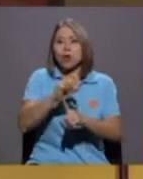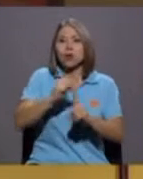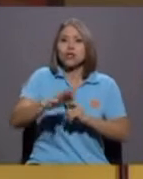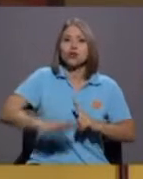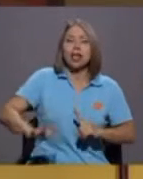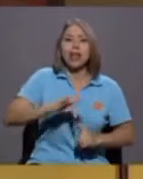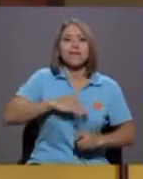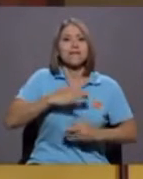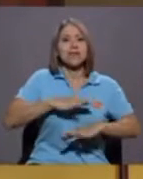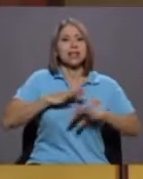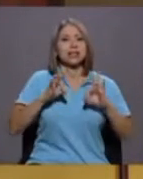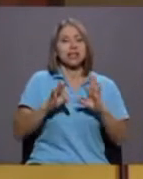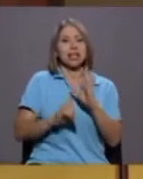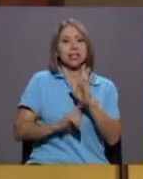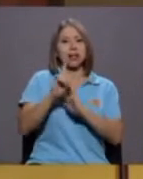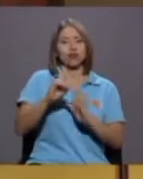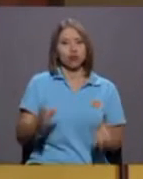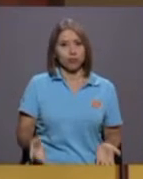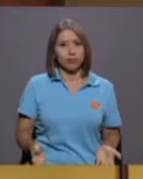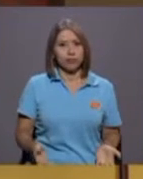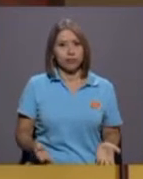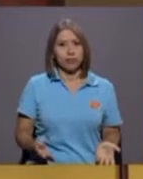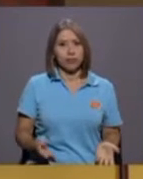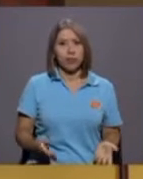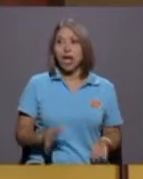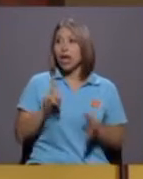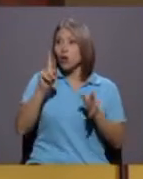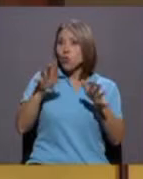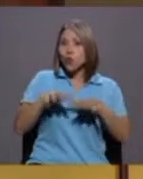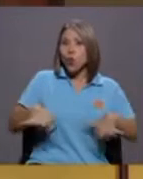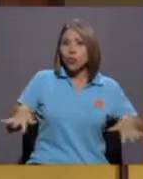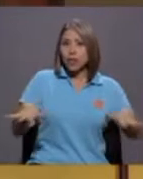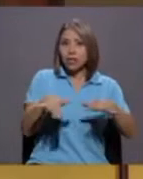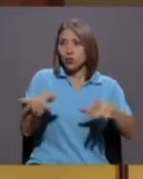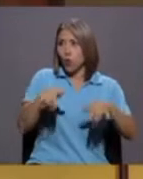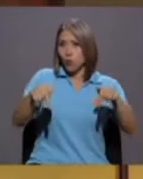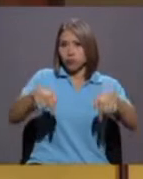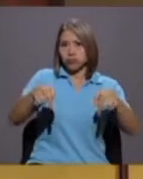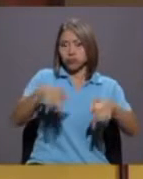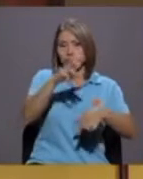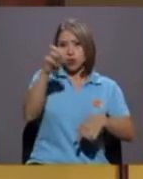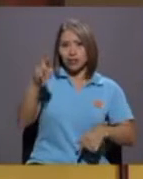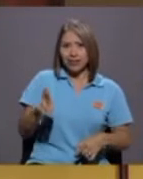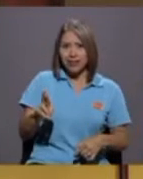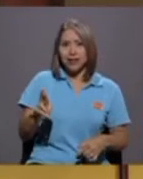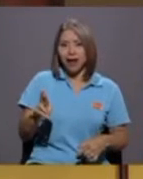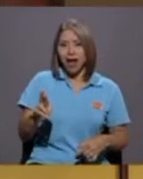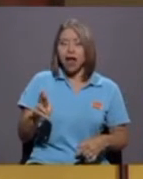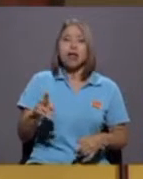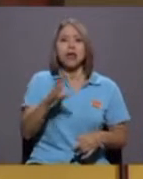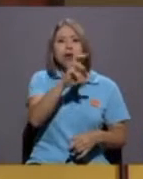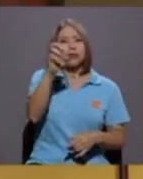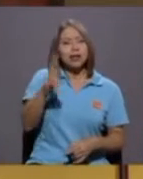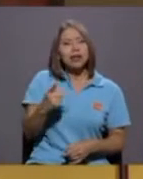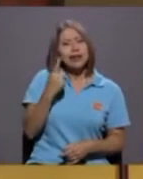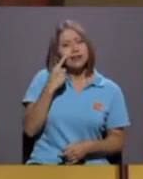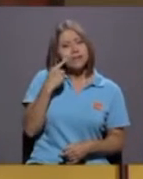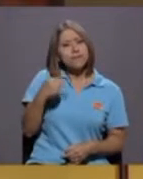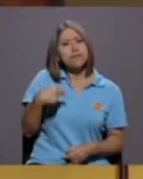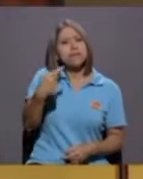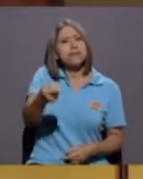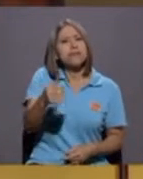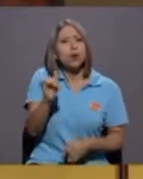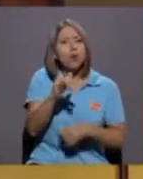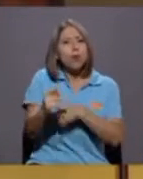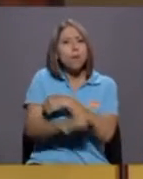desarrollo. En un contexto como el nuestro, por ejemplo, Costa Rica se perfila como un país que